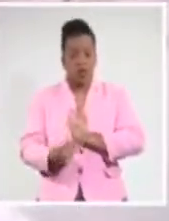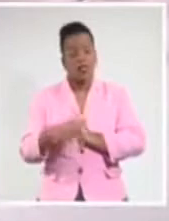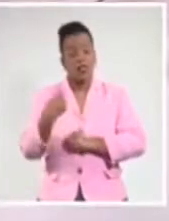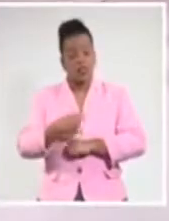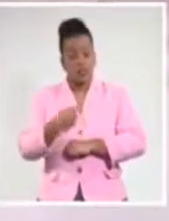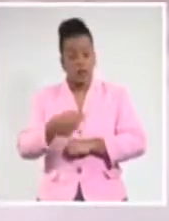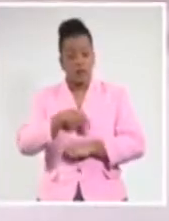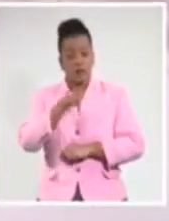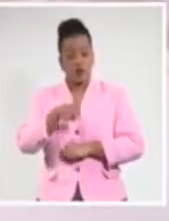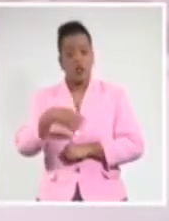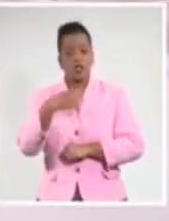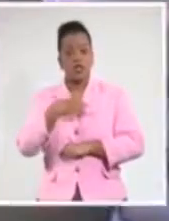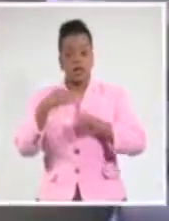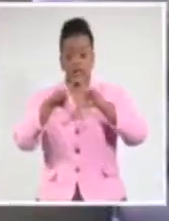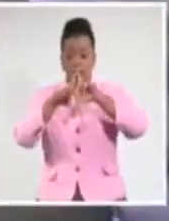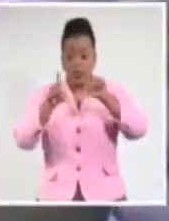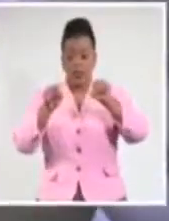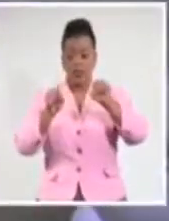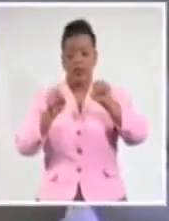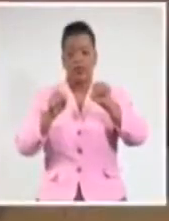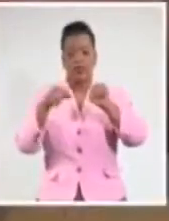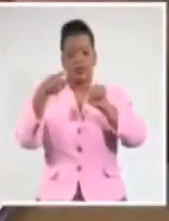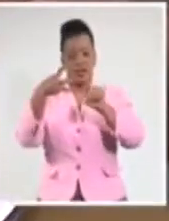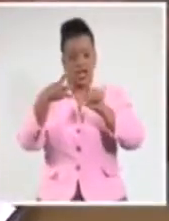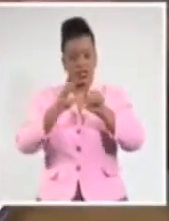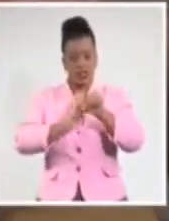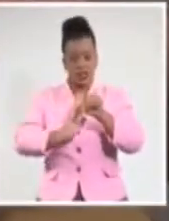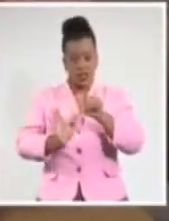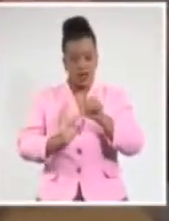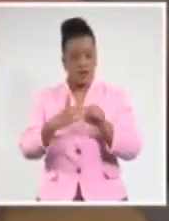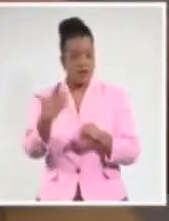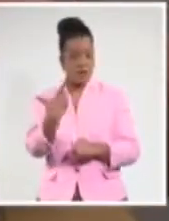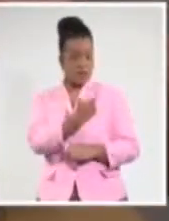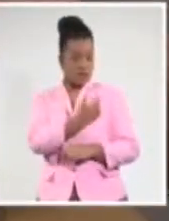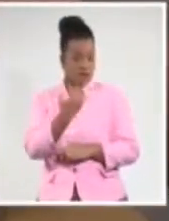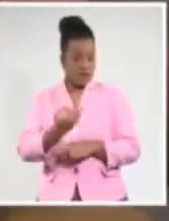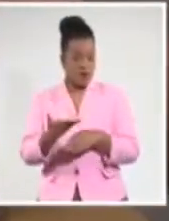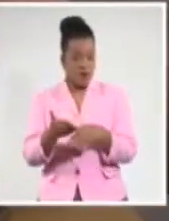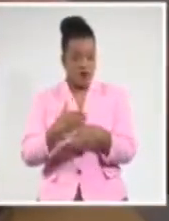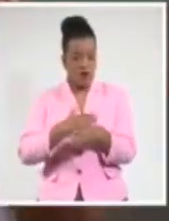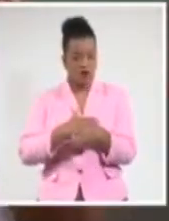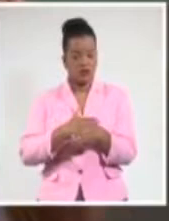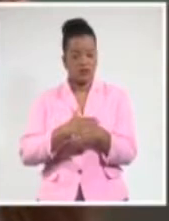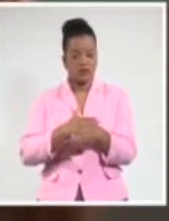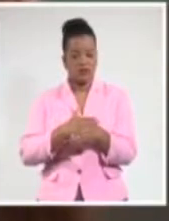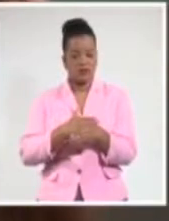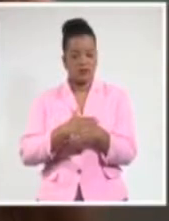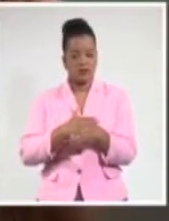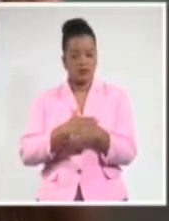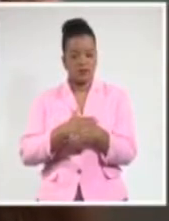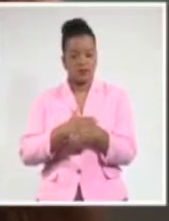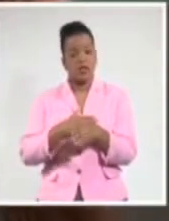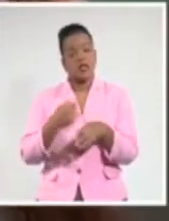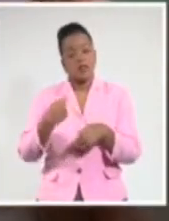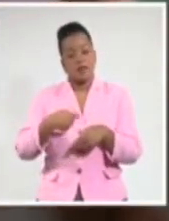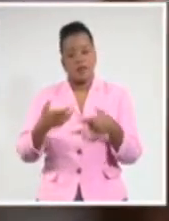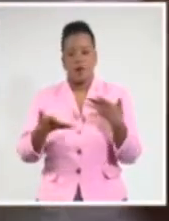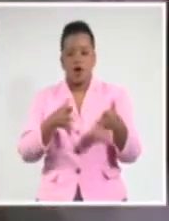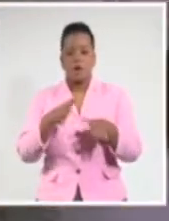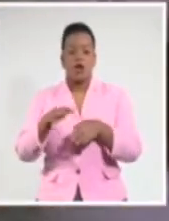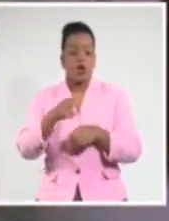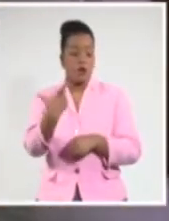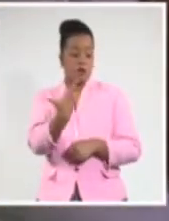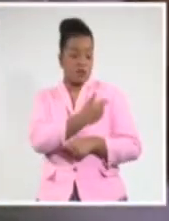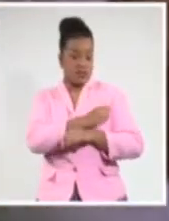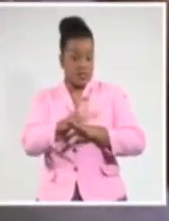de poseer el esquema completo de vacunación, 3 aplicaciones anteriores y que hayan transcurrido al menos 3 meses